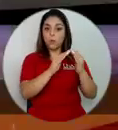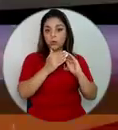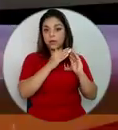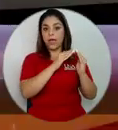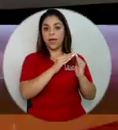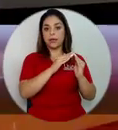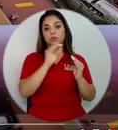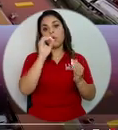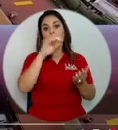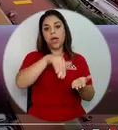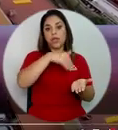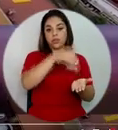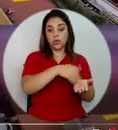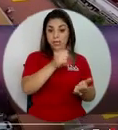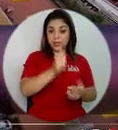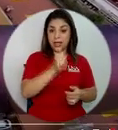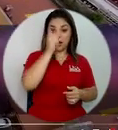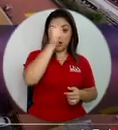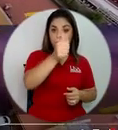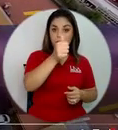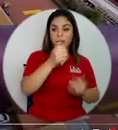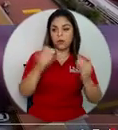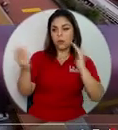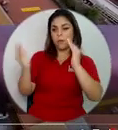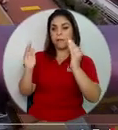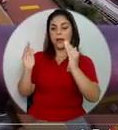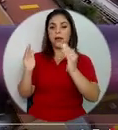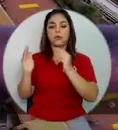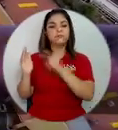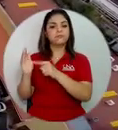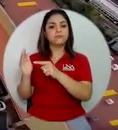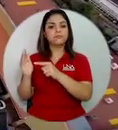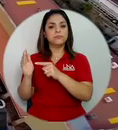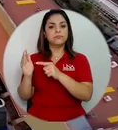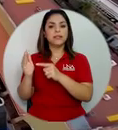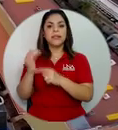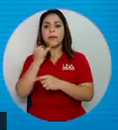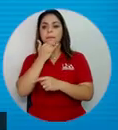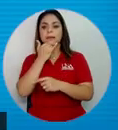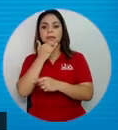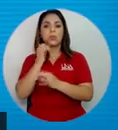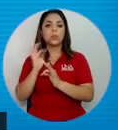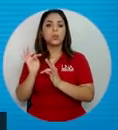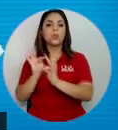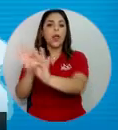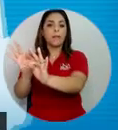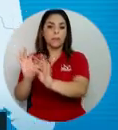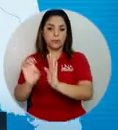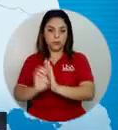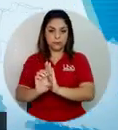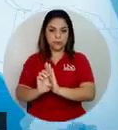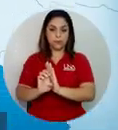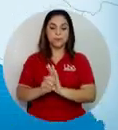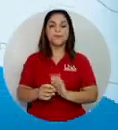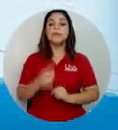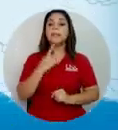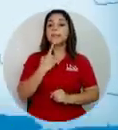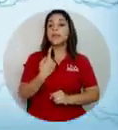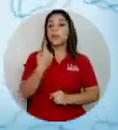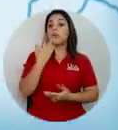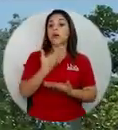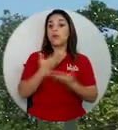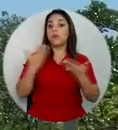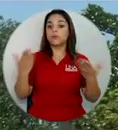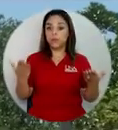comunidades y en los cantones de la provincia de Alajuela versus lo que ocurre en Turrialba. Y decían